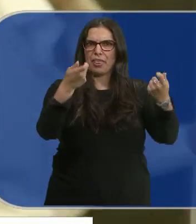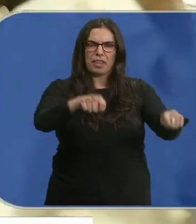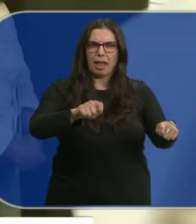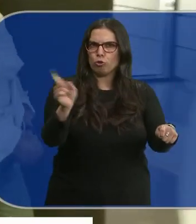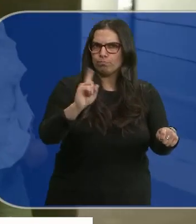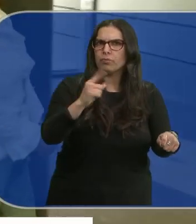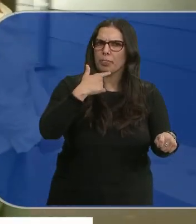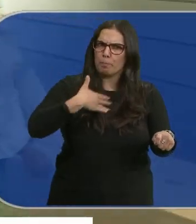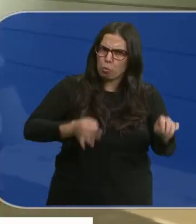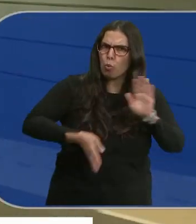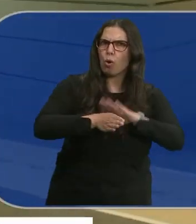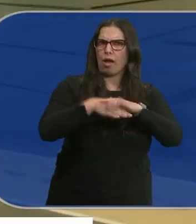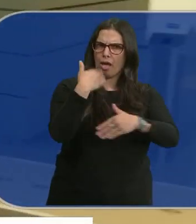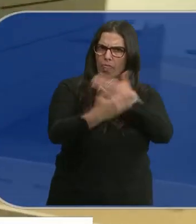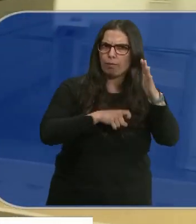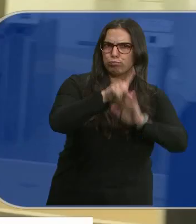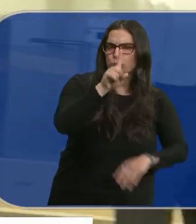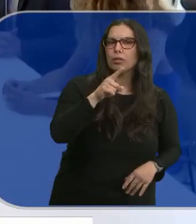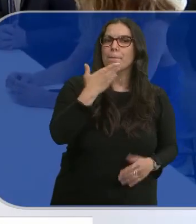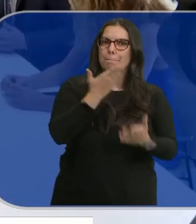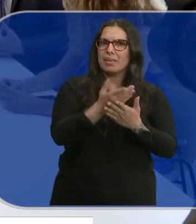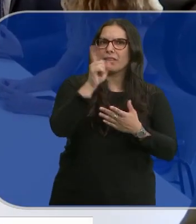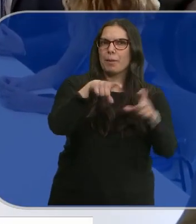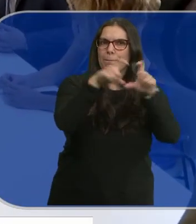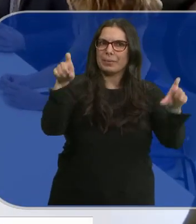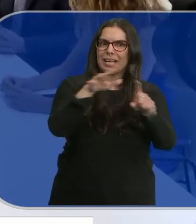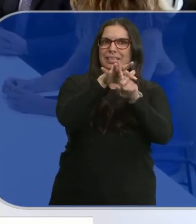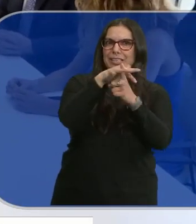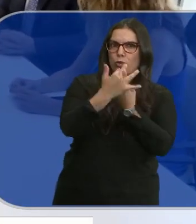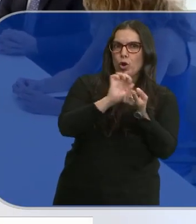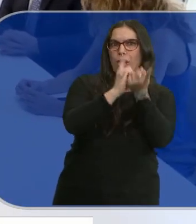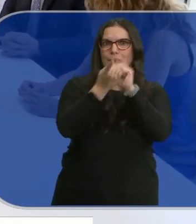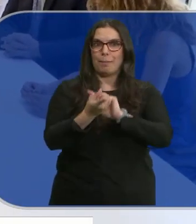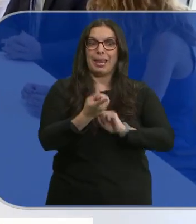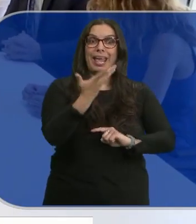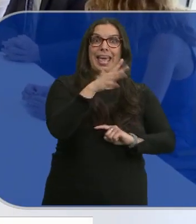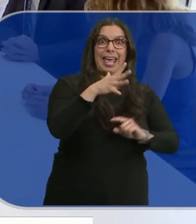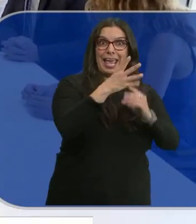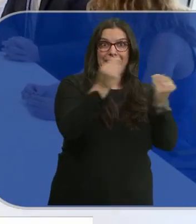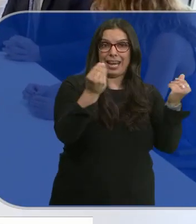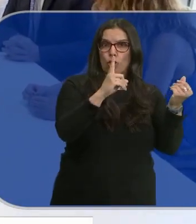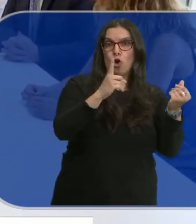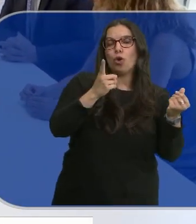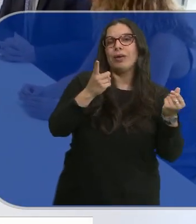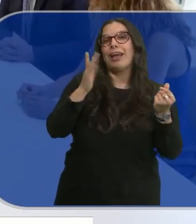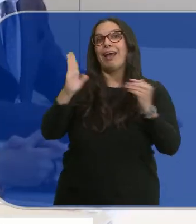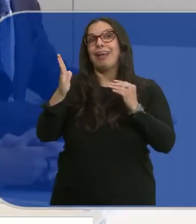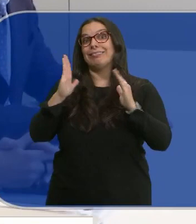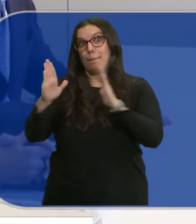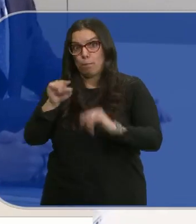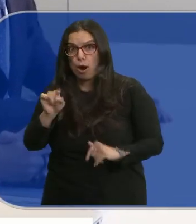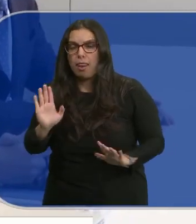Asegura que es viable. Ha pedido además a la empresa un cambio de situación de ERE a ERTE para la plantilla y además que